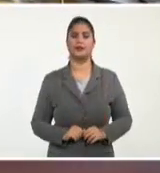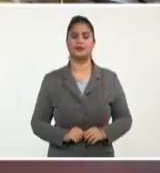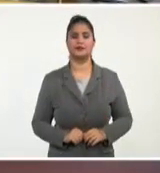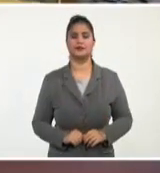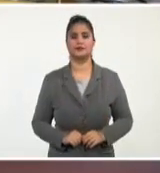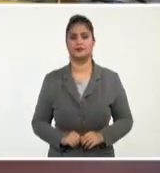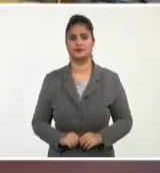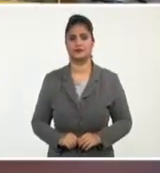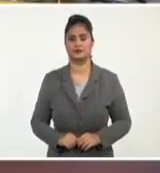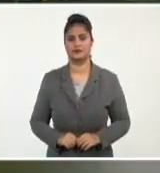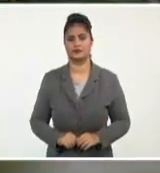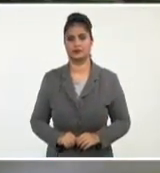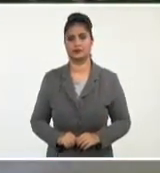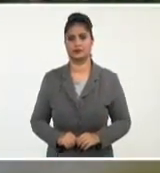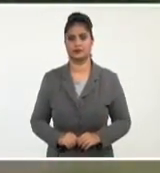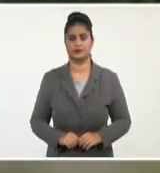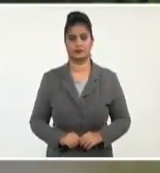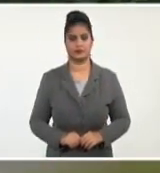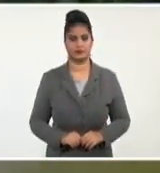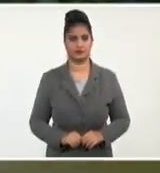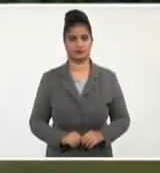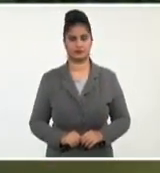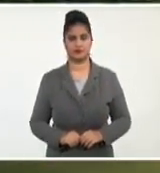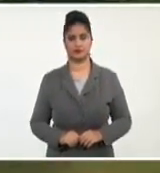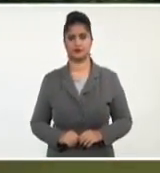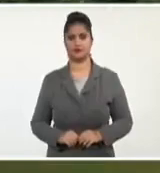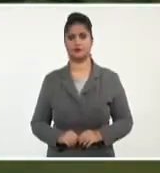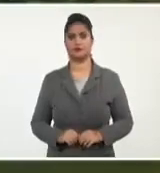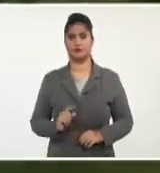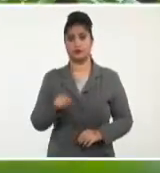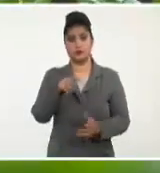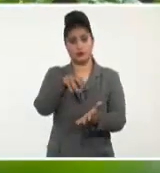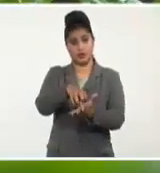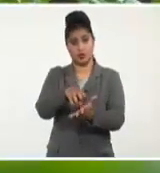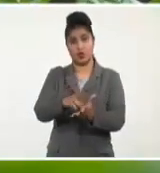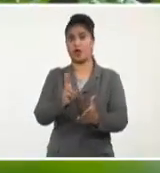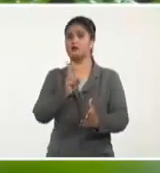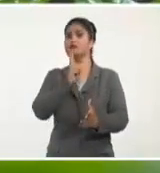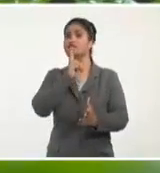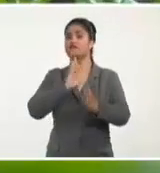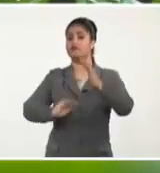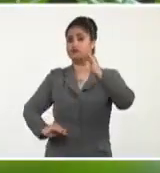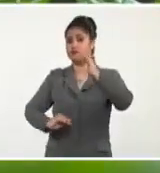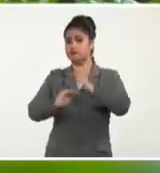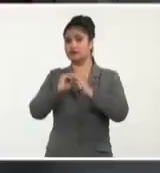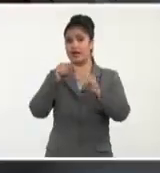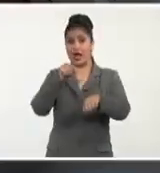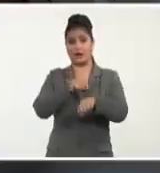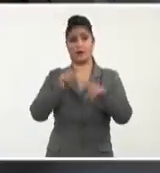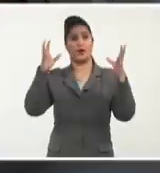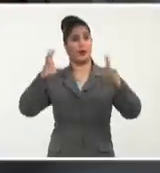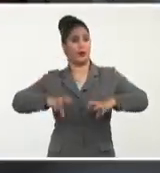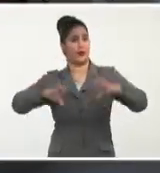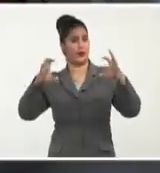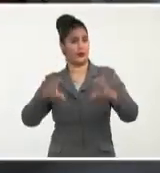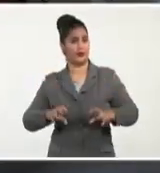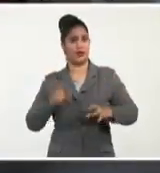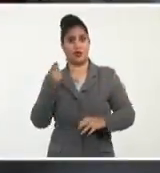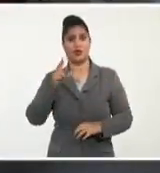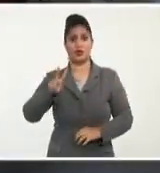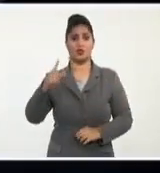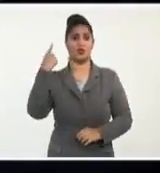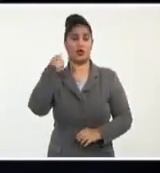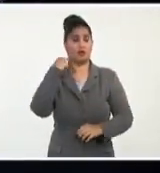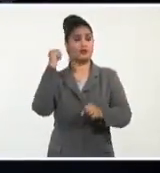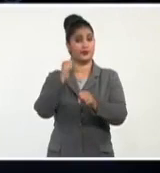pleno corazón de la Escambray, en la comunidad Centro Cubano 2, que se inunda. Ahora mismo está lloviendo en Centro Cubano. En 12 años, Aléter